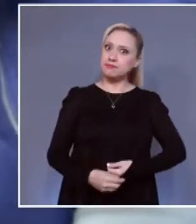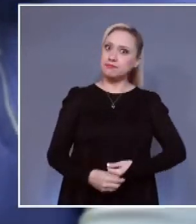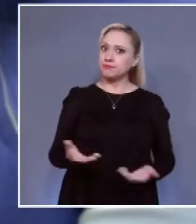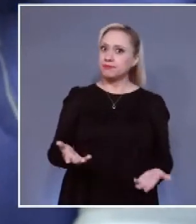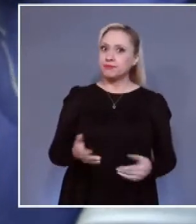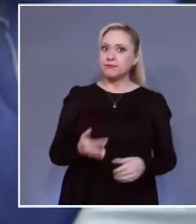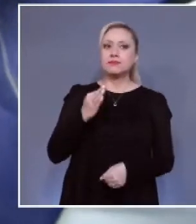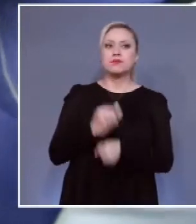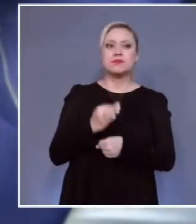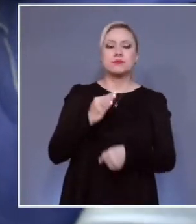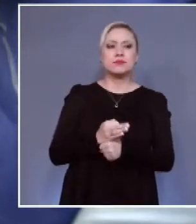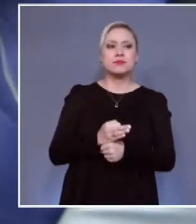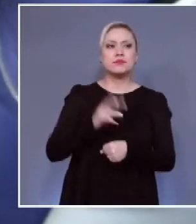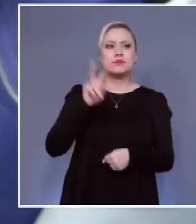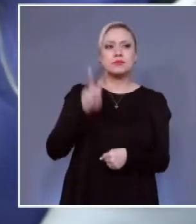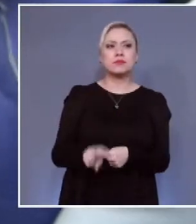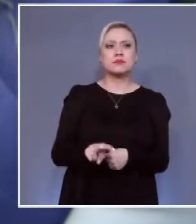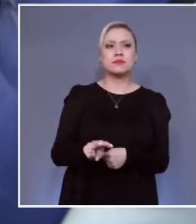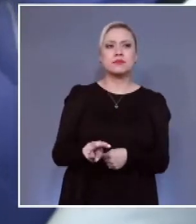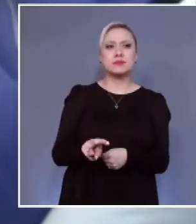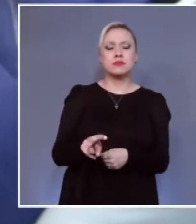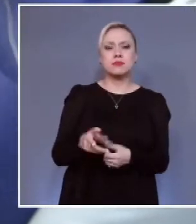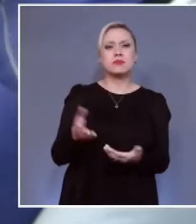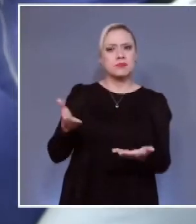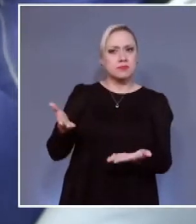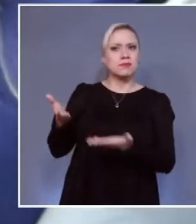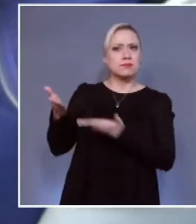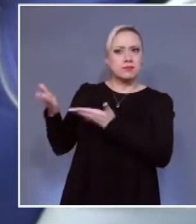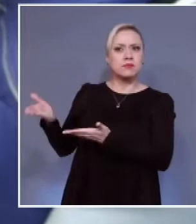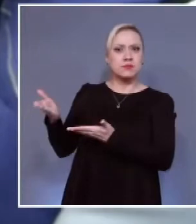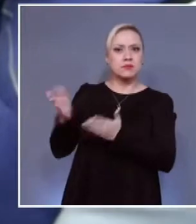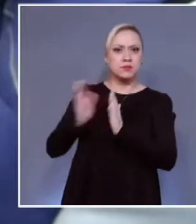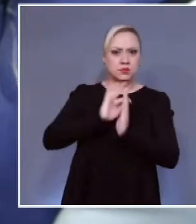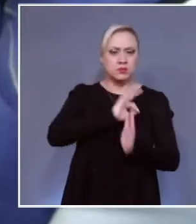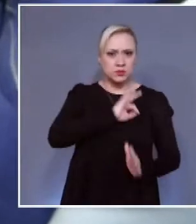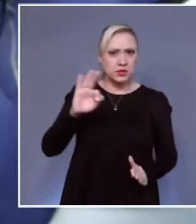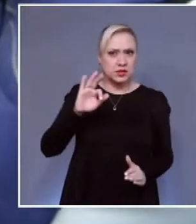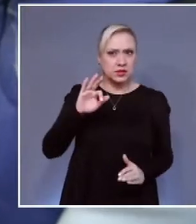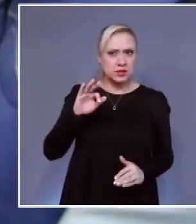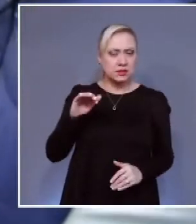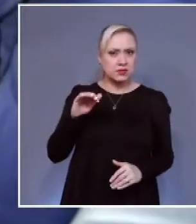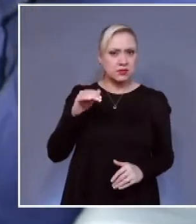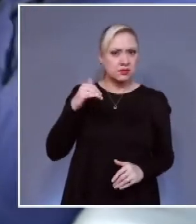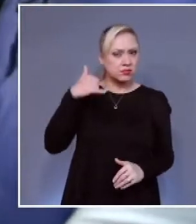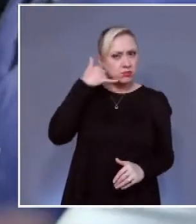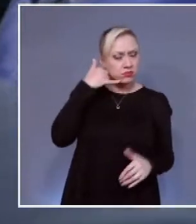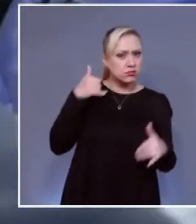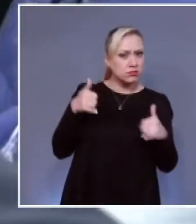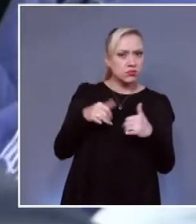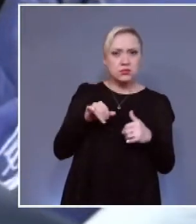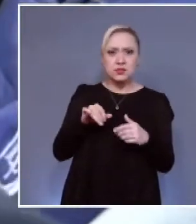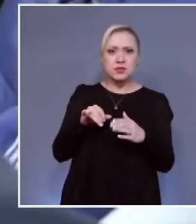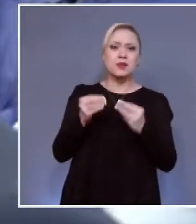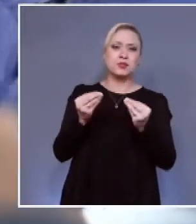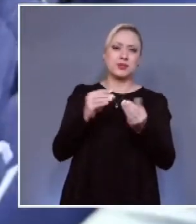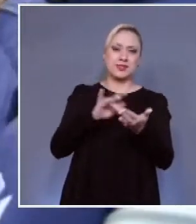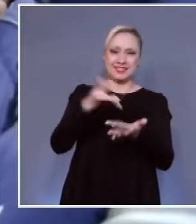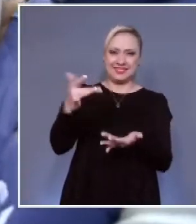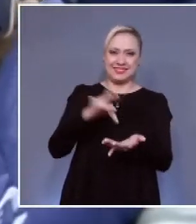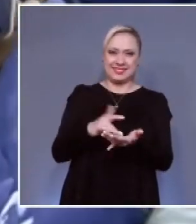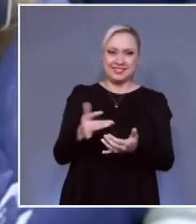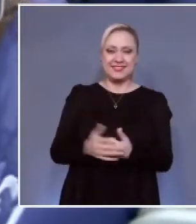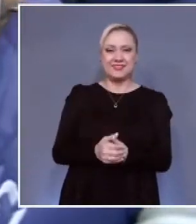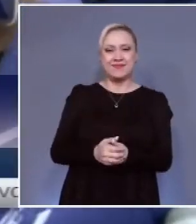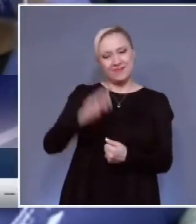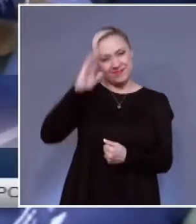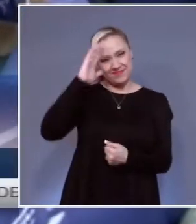Tengo aquí a un lado a Gladys. Sí. Te la comunico, ¿de acuerdo? Muchas gracias. Gracias. Hola, muy buenas tardes,